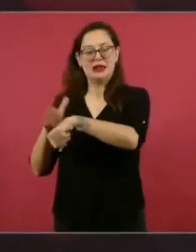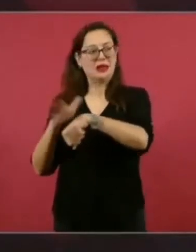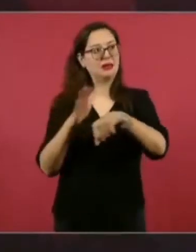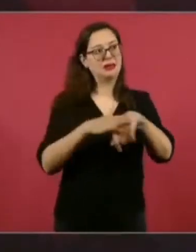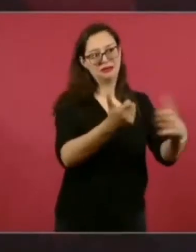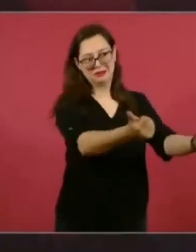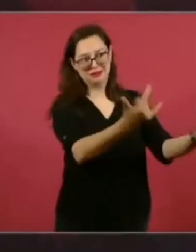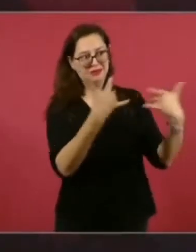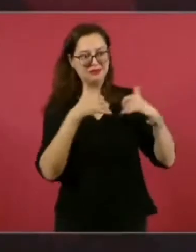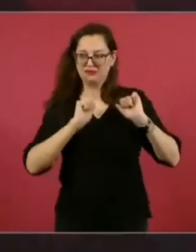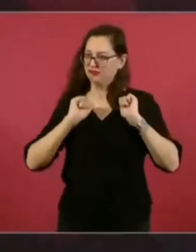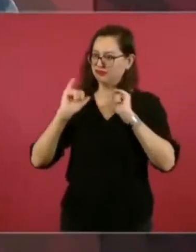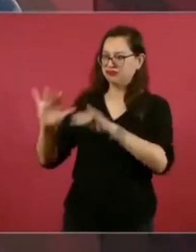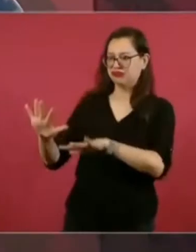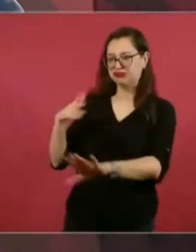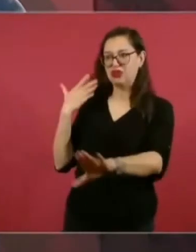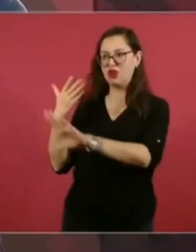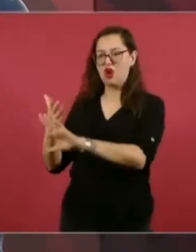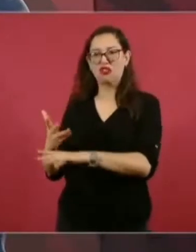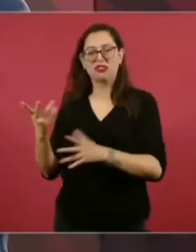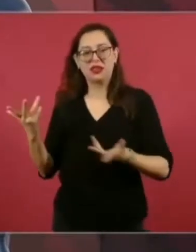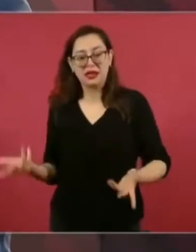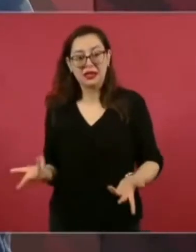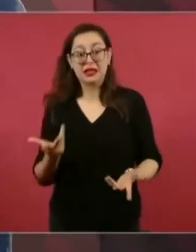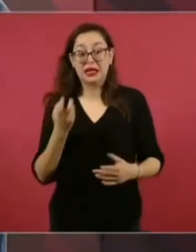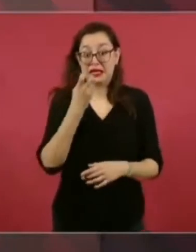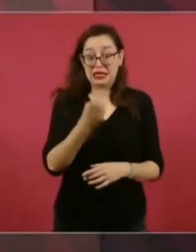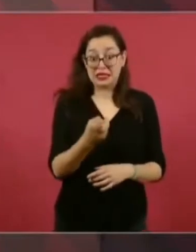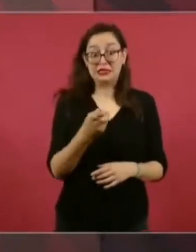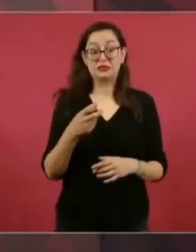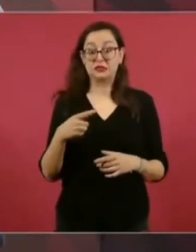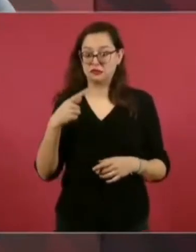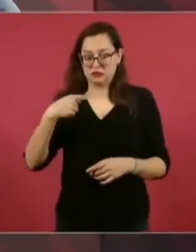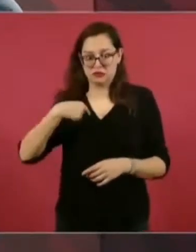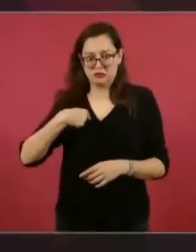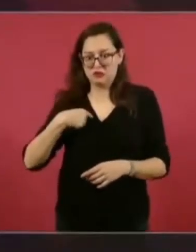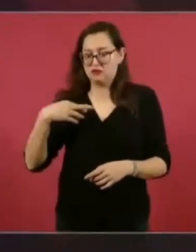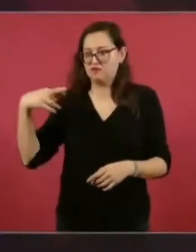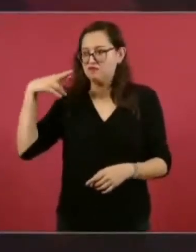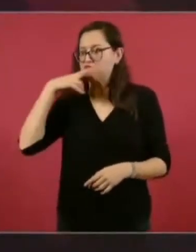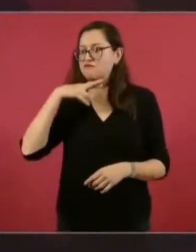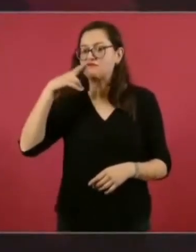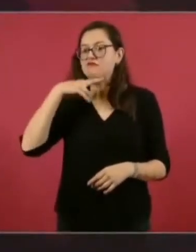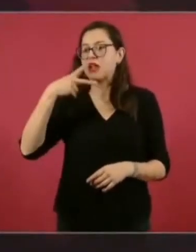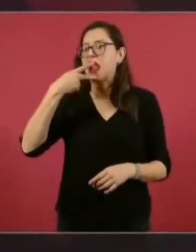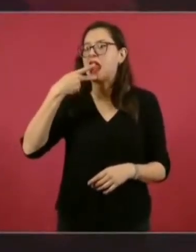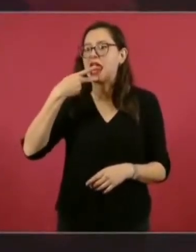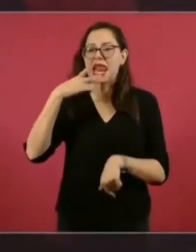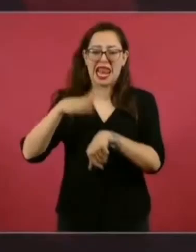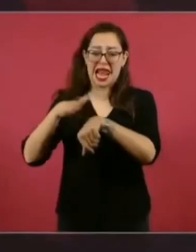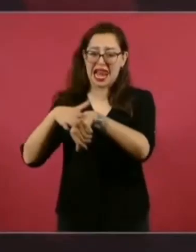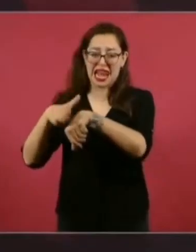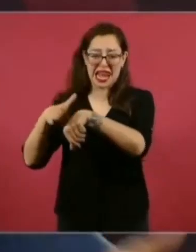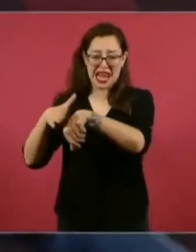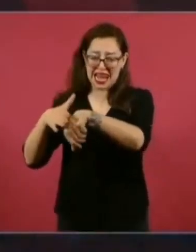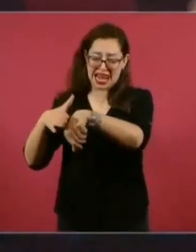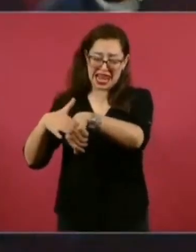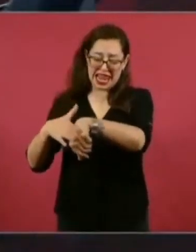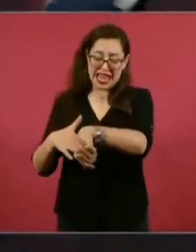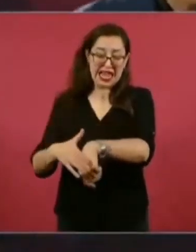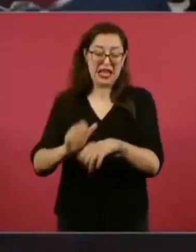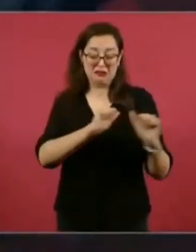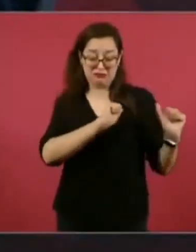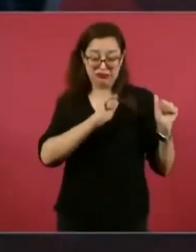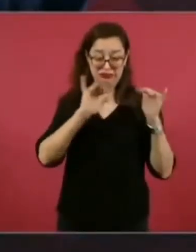para detener esas contrarreformas y nos íbamos a reunir en el Zócalo y era la forma